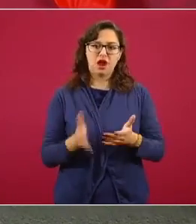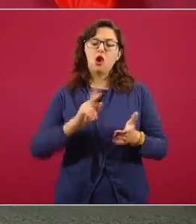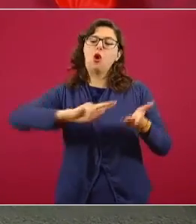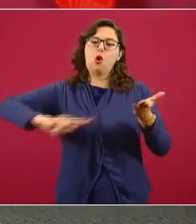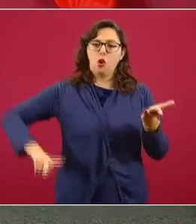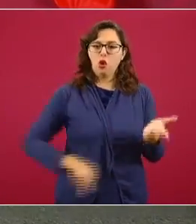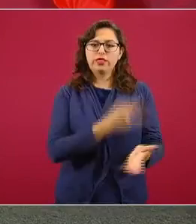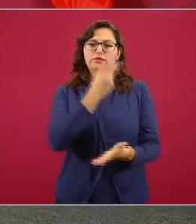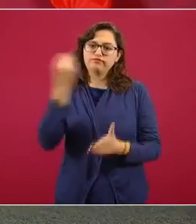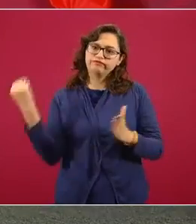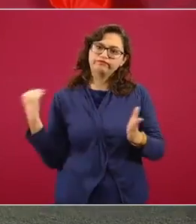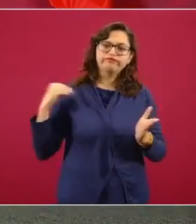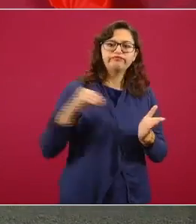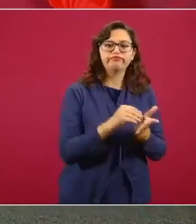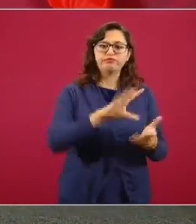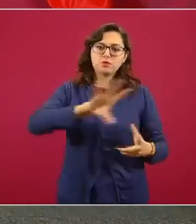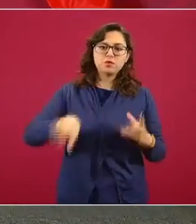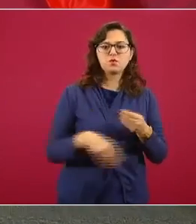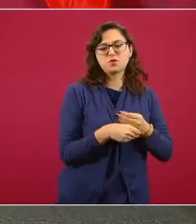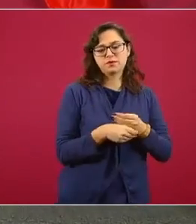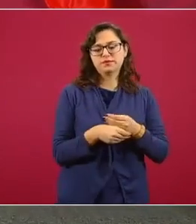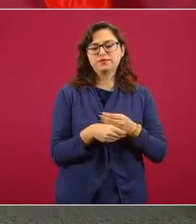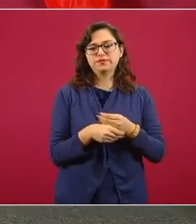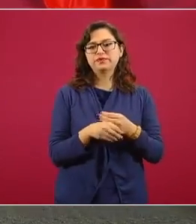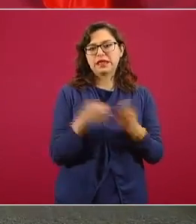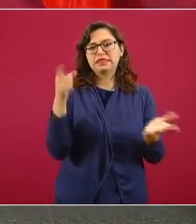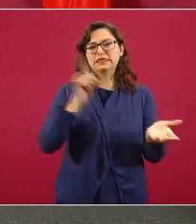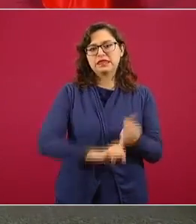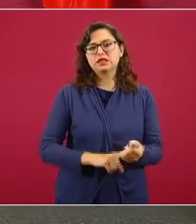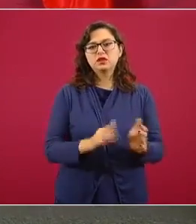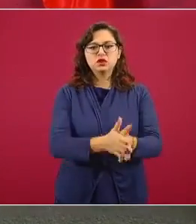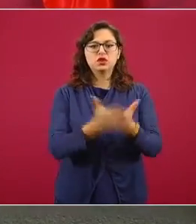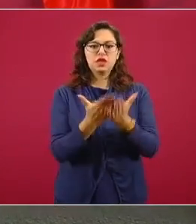los libros de texto, lo que tiene que ver con